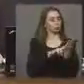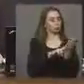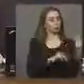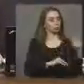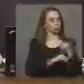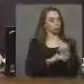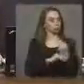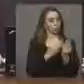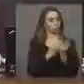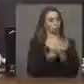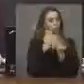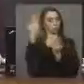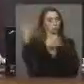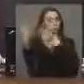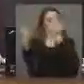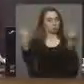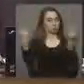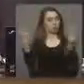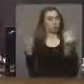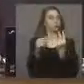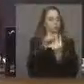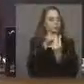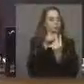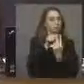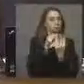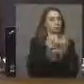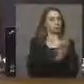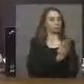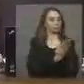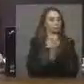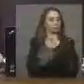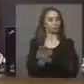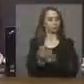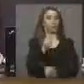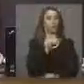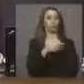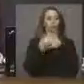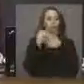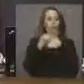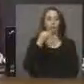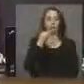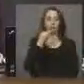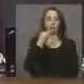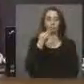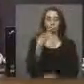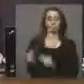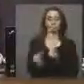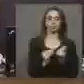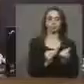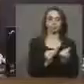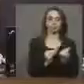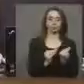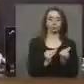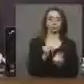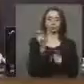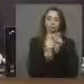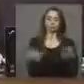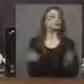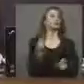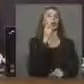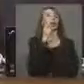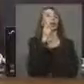solicitados por usted. En cada uno de ellos se juntará el texto su intervención. Con la adhesión de los